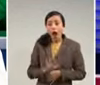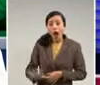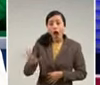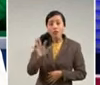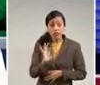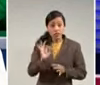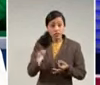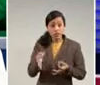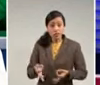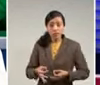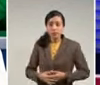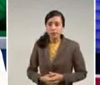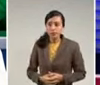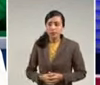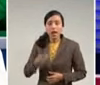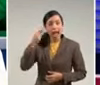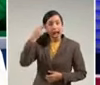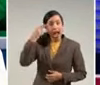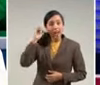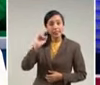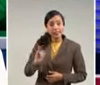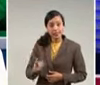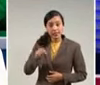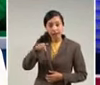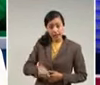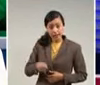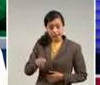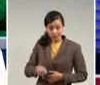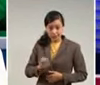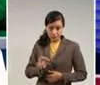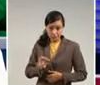África, Haití aquí en nuestro